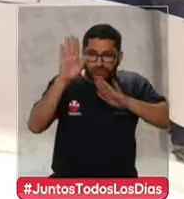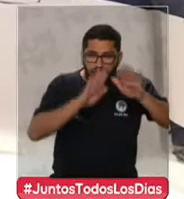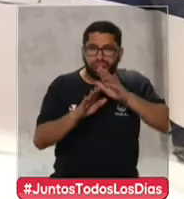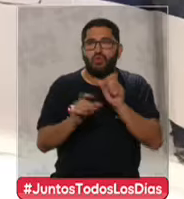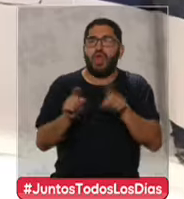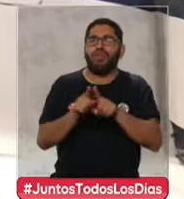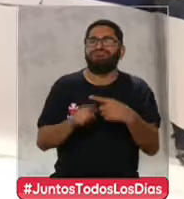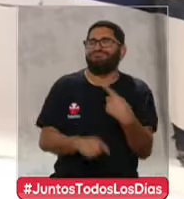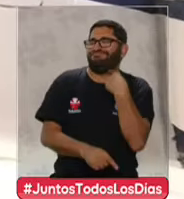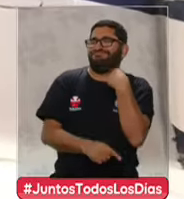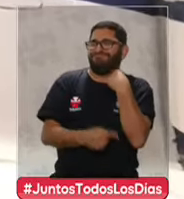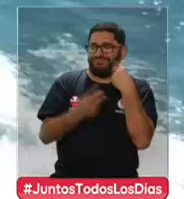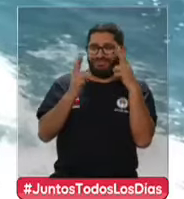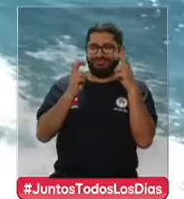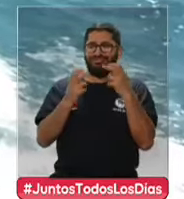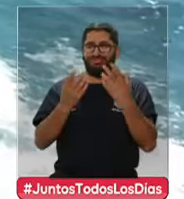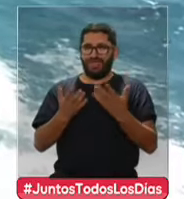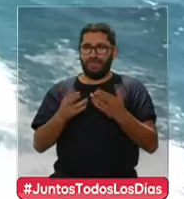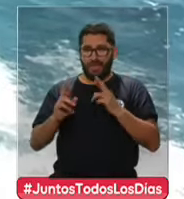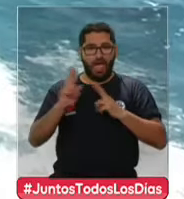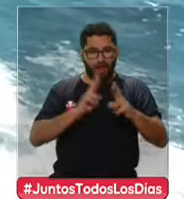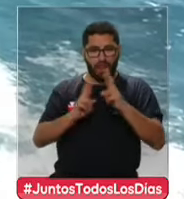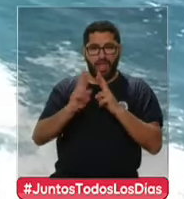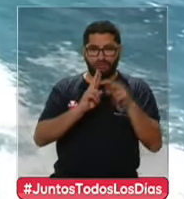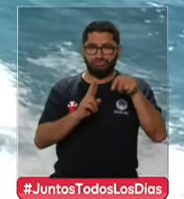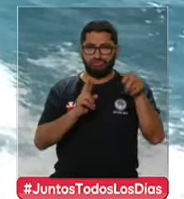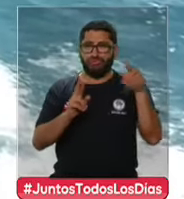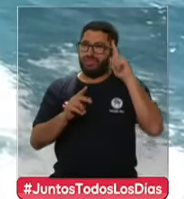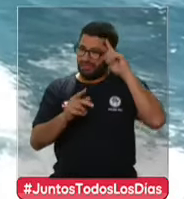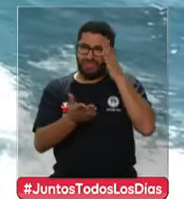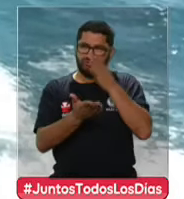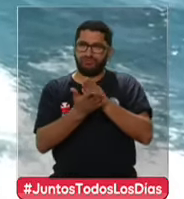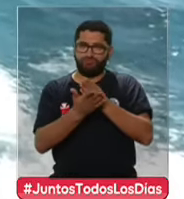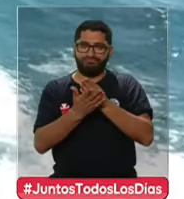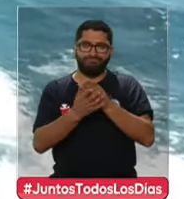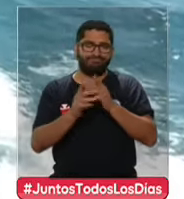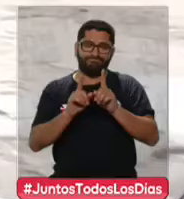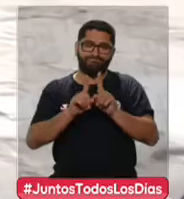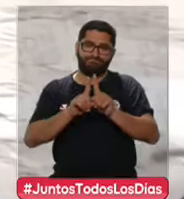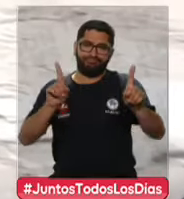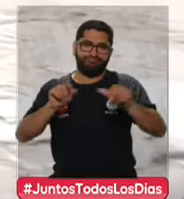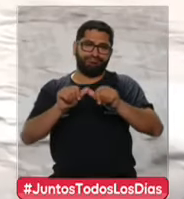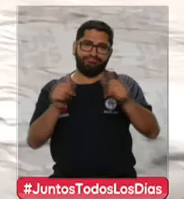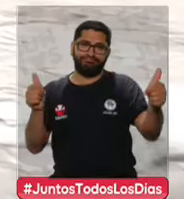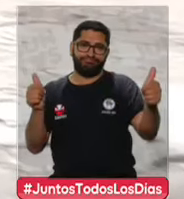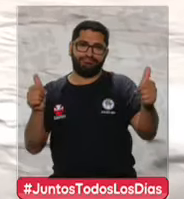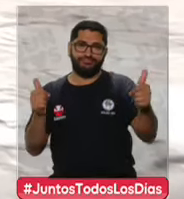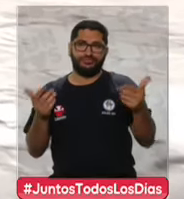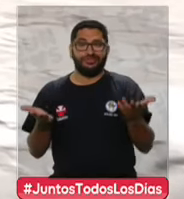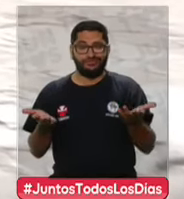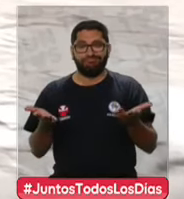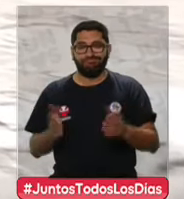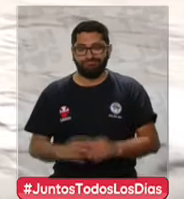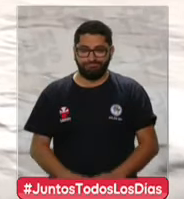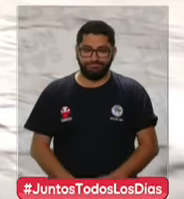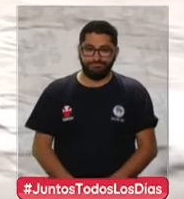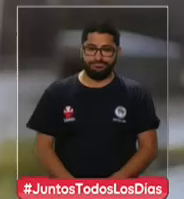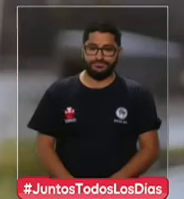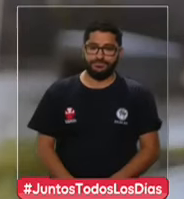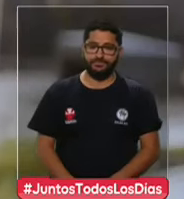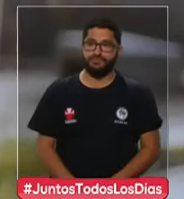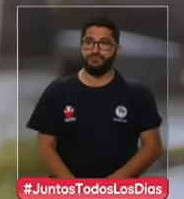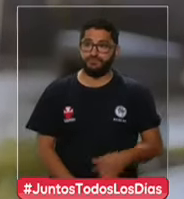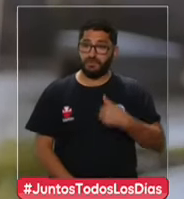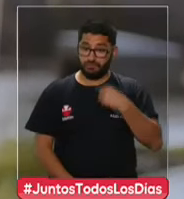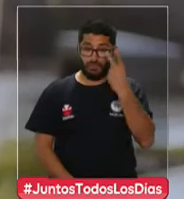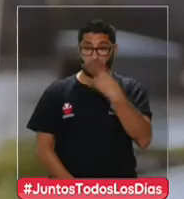tanto a la relación que tomamos la decisión de separarlo, de tomar caminos diferentes. Tomé a mis 2 niñas